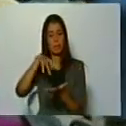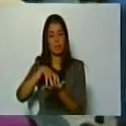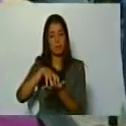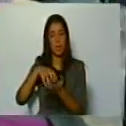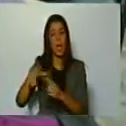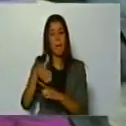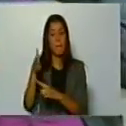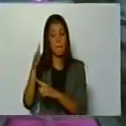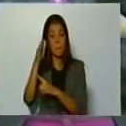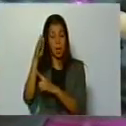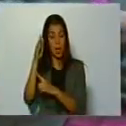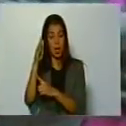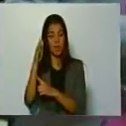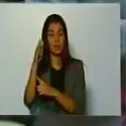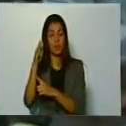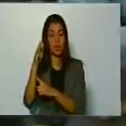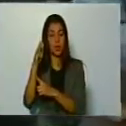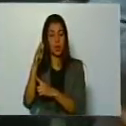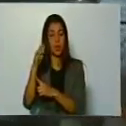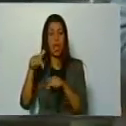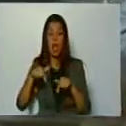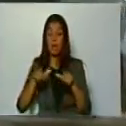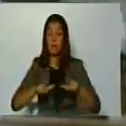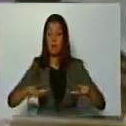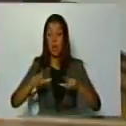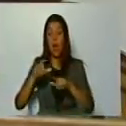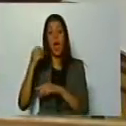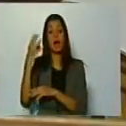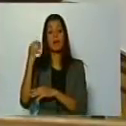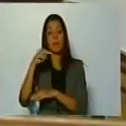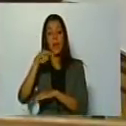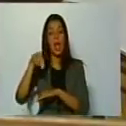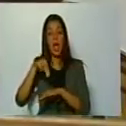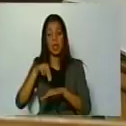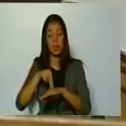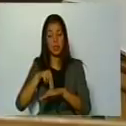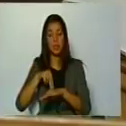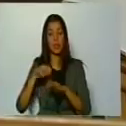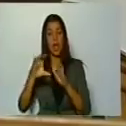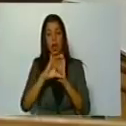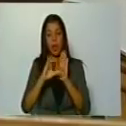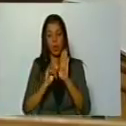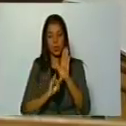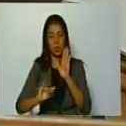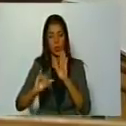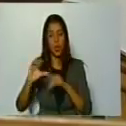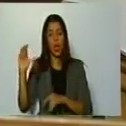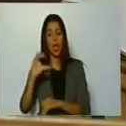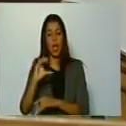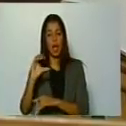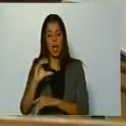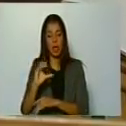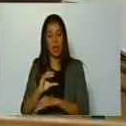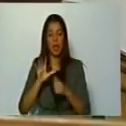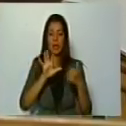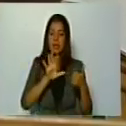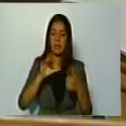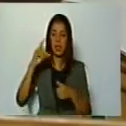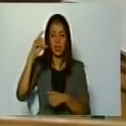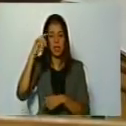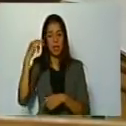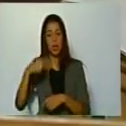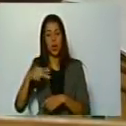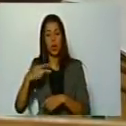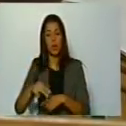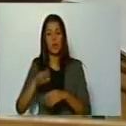Palacio Federal Legislativo, sede de la Asamblea Nacional Constituyente en Caracas, a los 6 días de noviembre